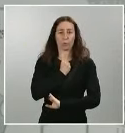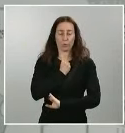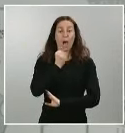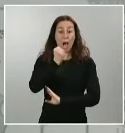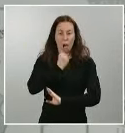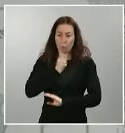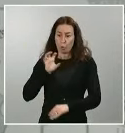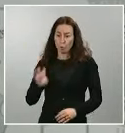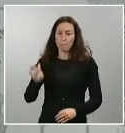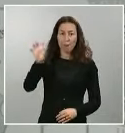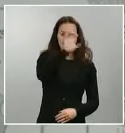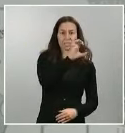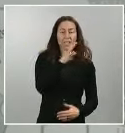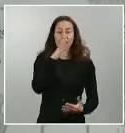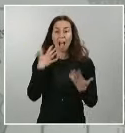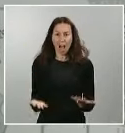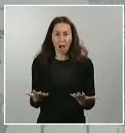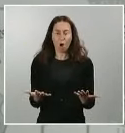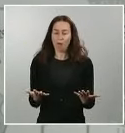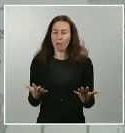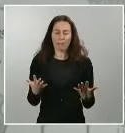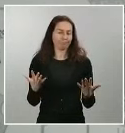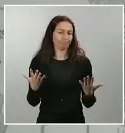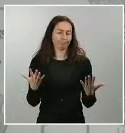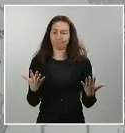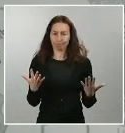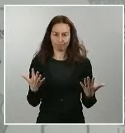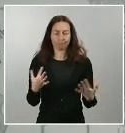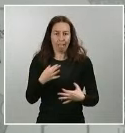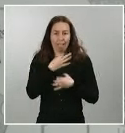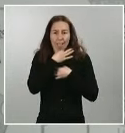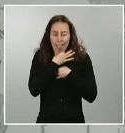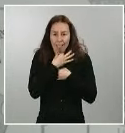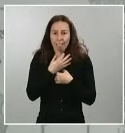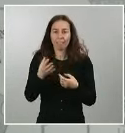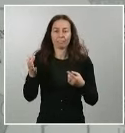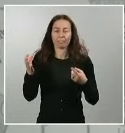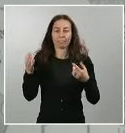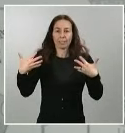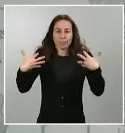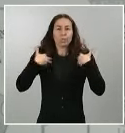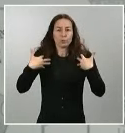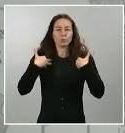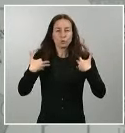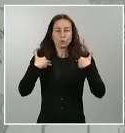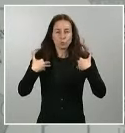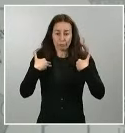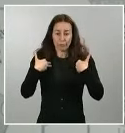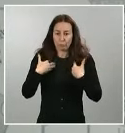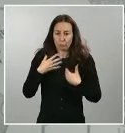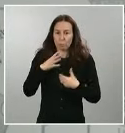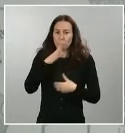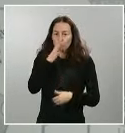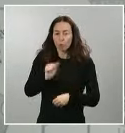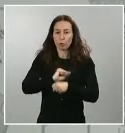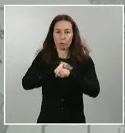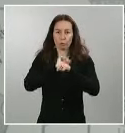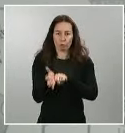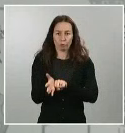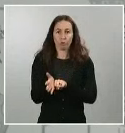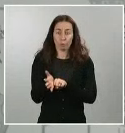que desgraciadamente ahora están sufriendo las mayores consecuencias de la pandemia del COVID-19, como es el caso de